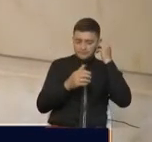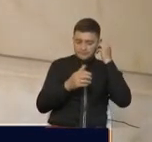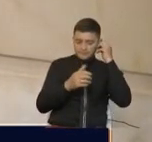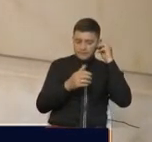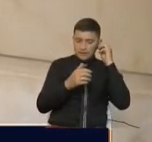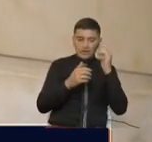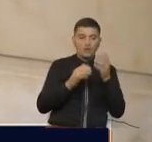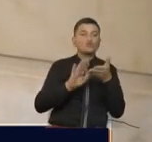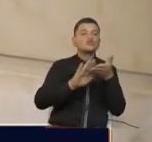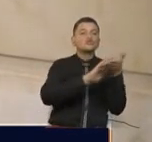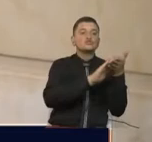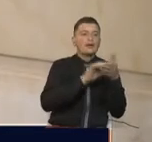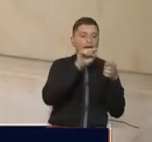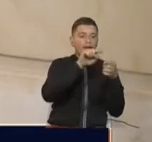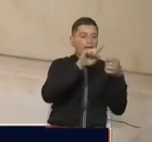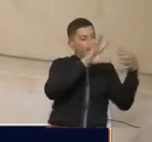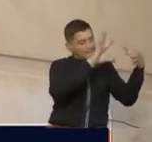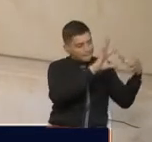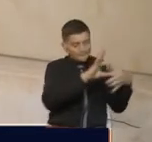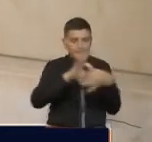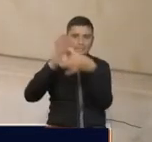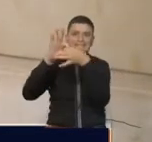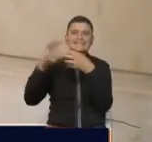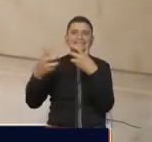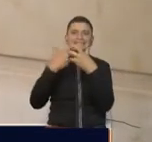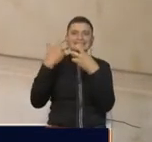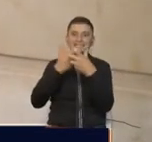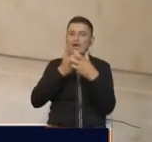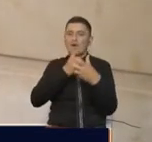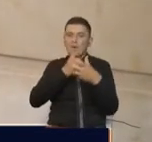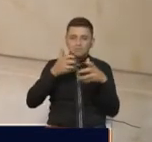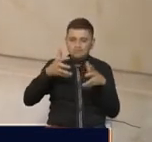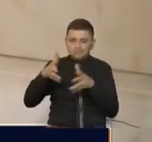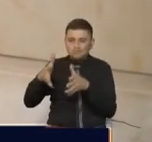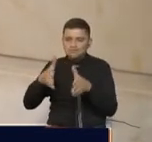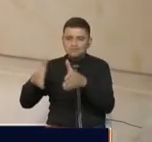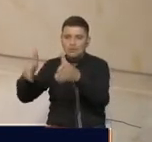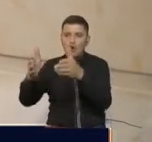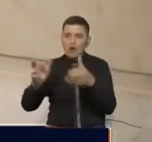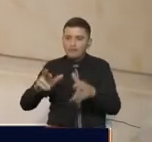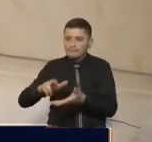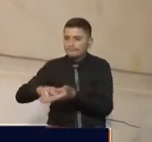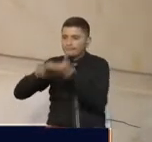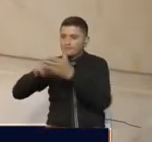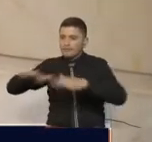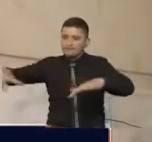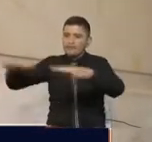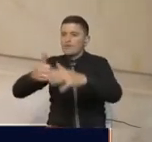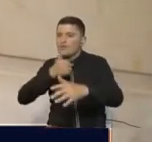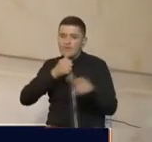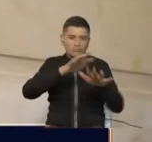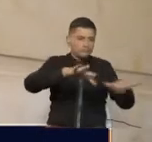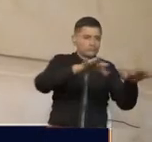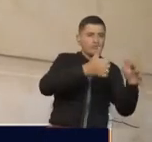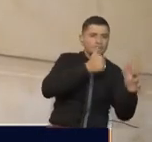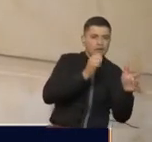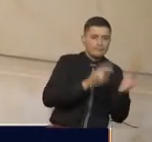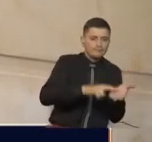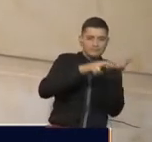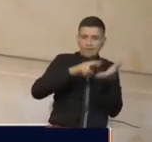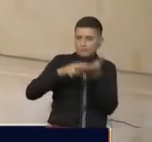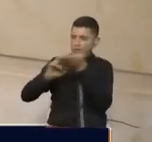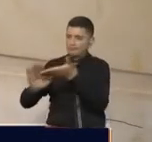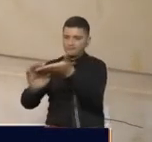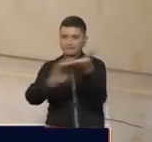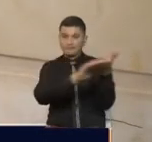es una solución que reconecta el sistema hidráulico de La Mojana, rehabilita los caños, rehabilita las ciénegas. Así está